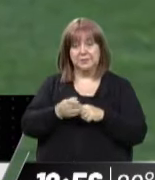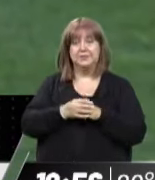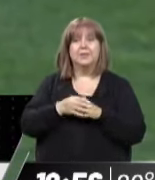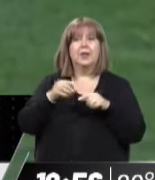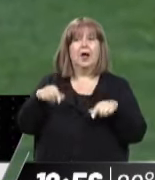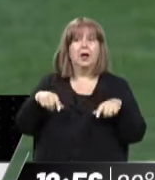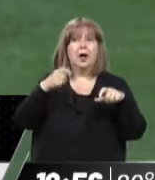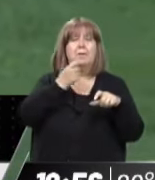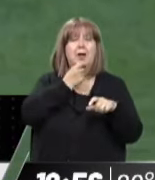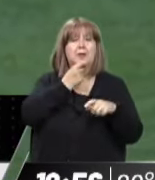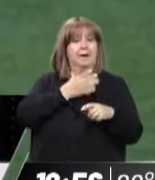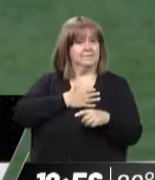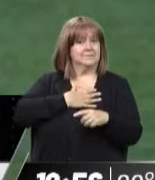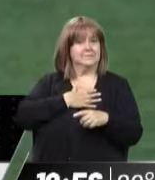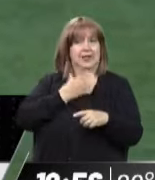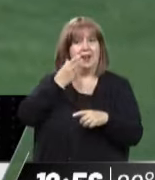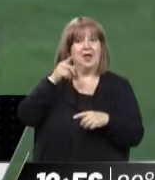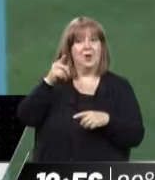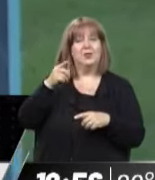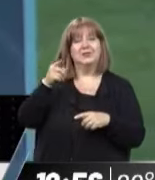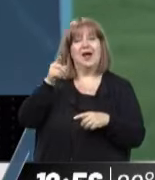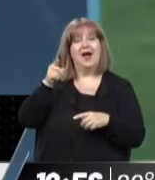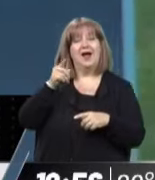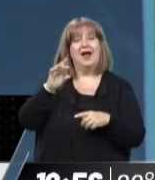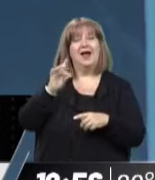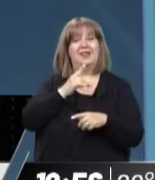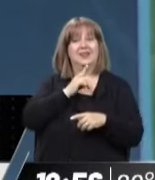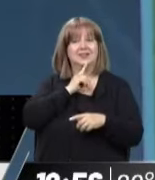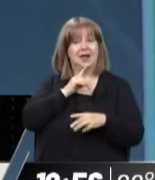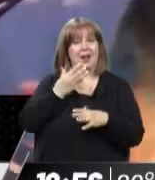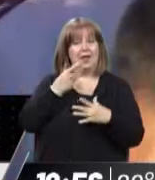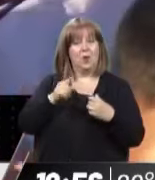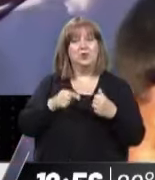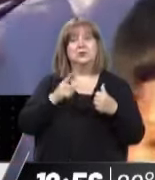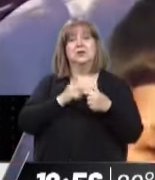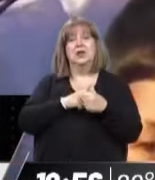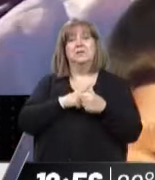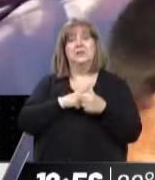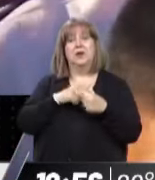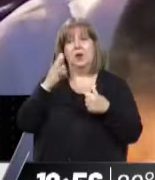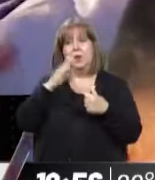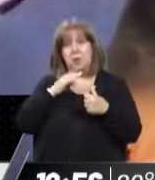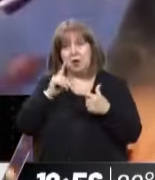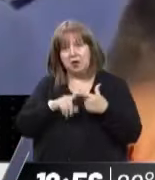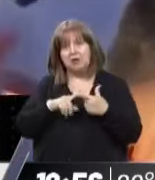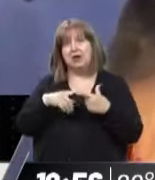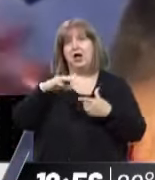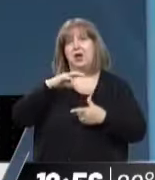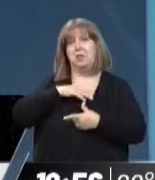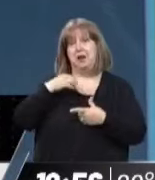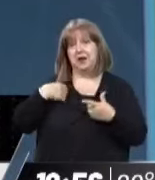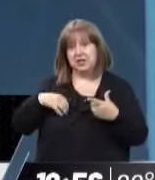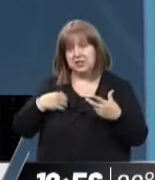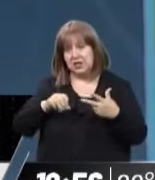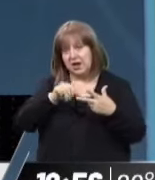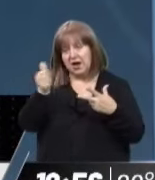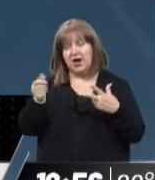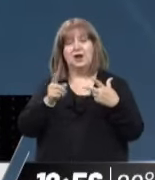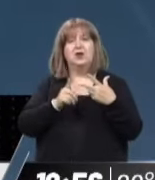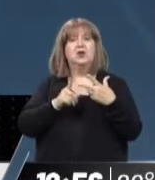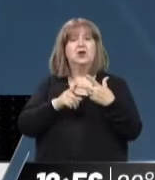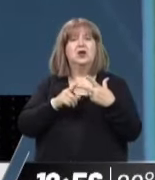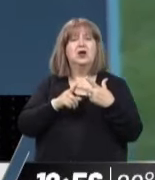ningún partido aquí en Mendoza. Todo lo que jugó lo ganó. La superfinal con Boca, la final contra... No, Copa Argentina, jugó dos finales acá, las ganó. Eso te iba a